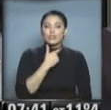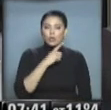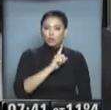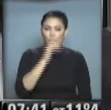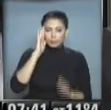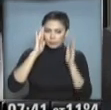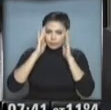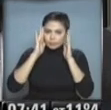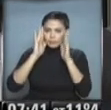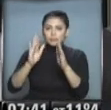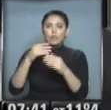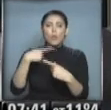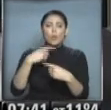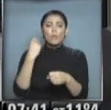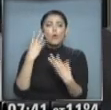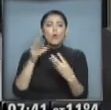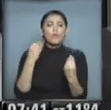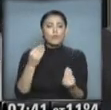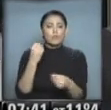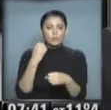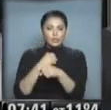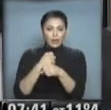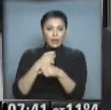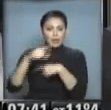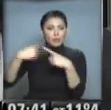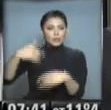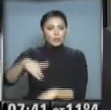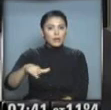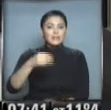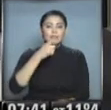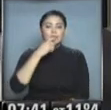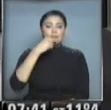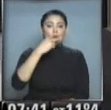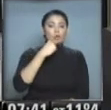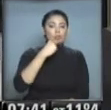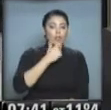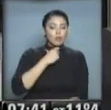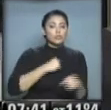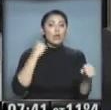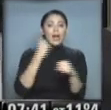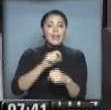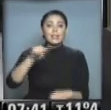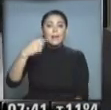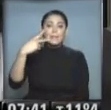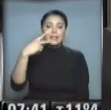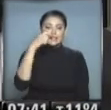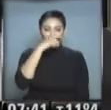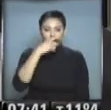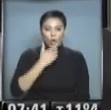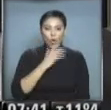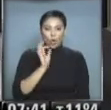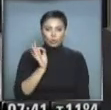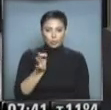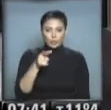ser trabajo a seguir de aquí en adelante a partir del 11 de agosto hasta el próximo 27 de octubre